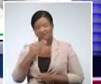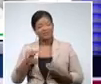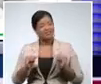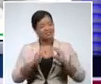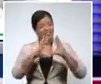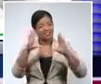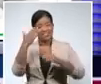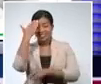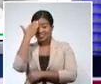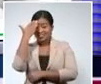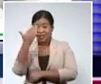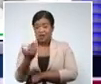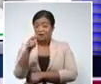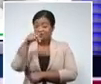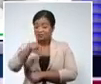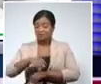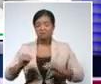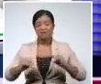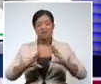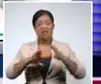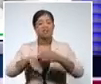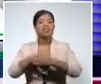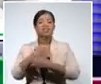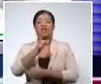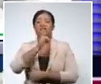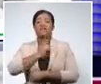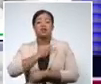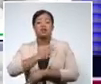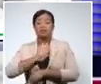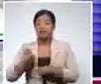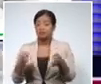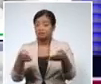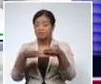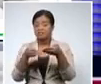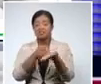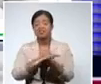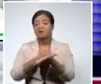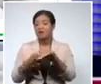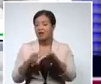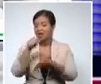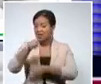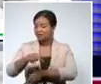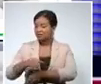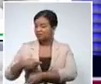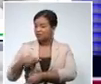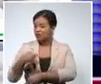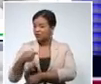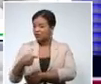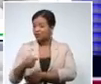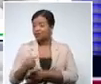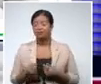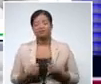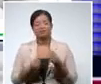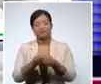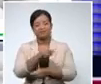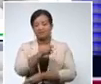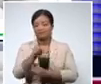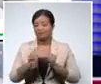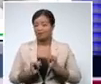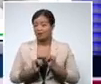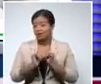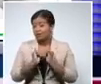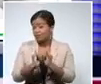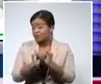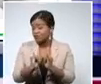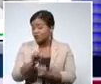Saludarles esta mañana de viernes, concluye la semana, pero aquí estamos como es habitual para llevar a ustedes la actualización sobre la